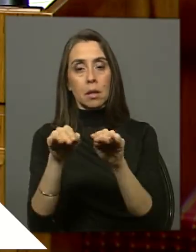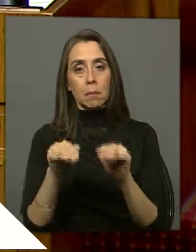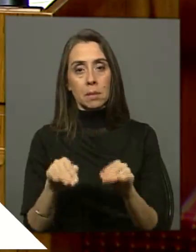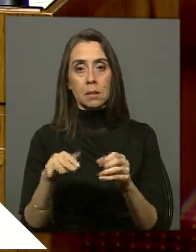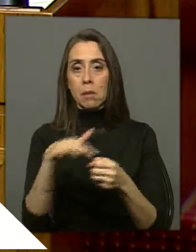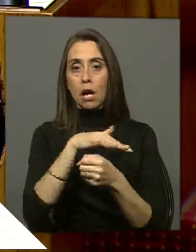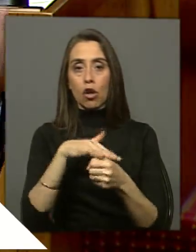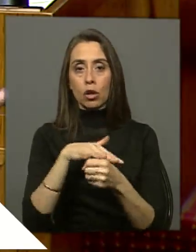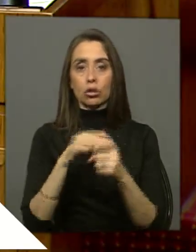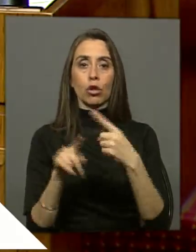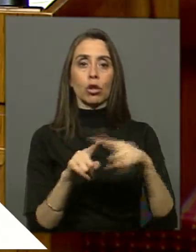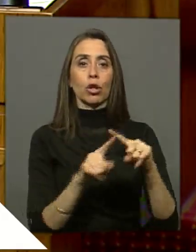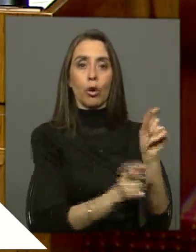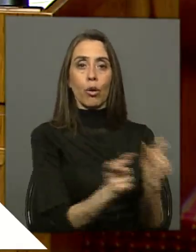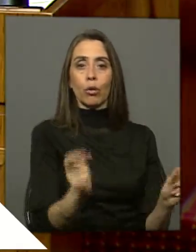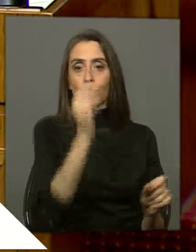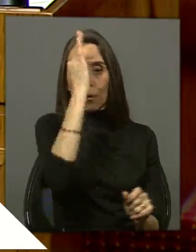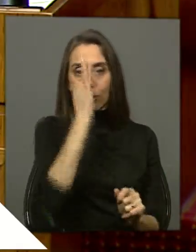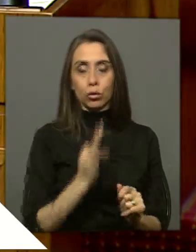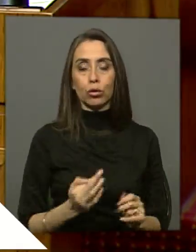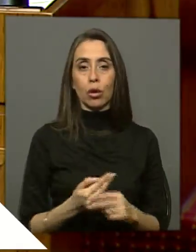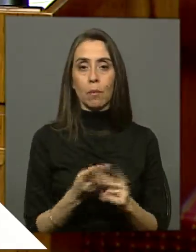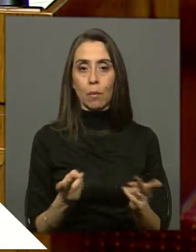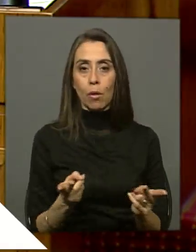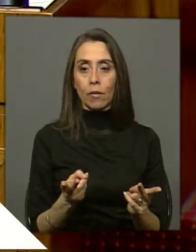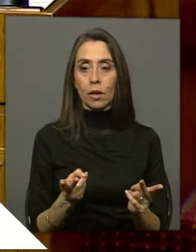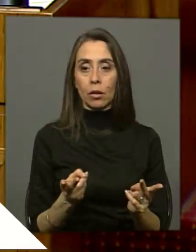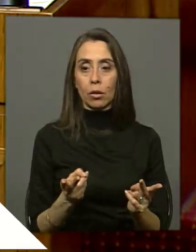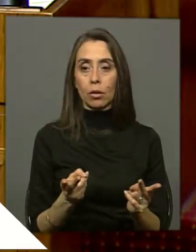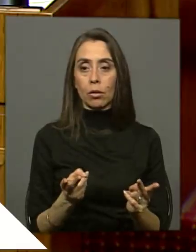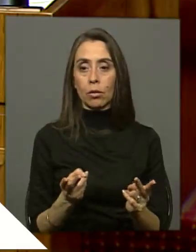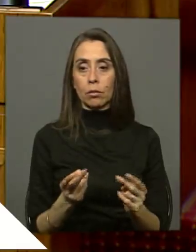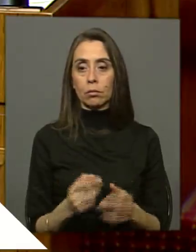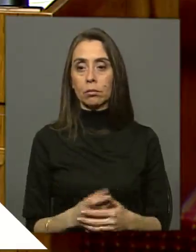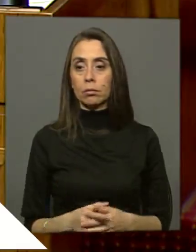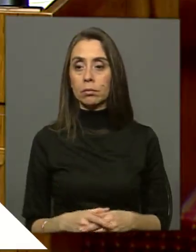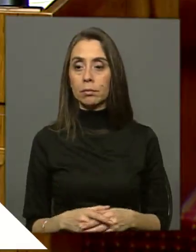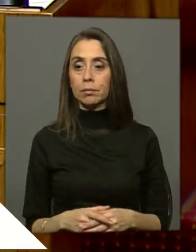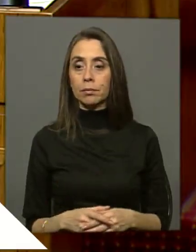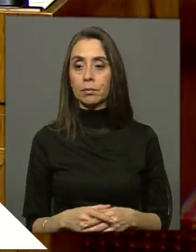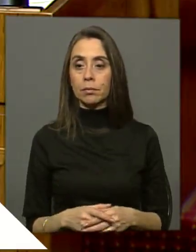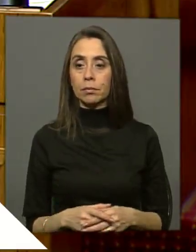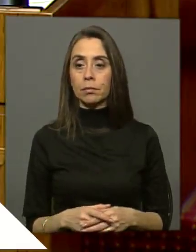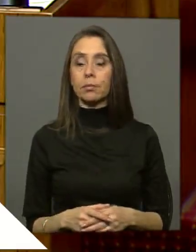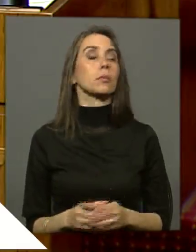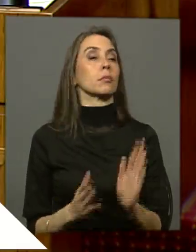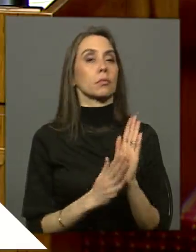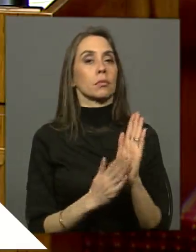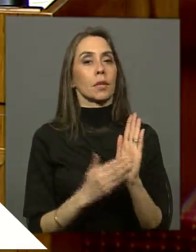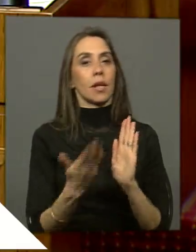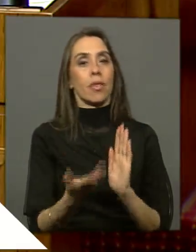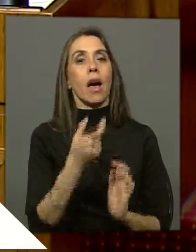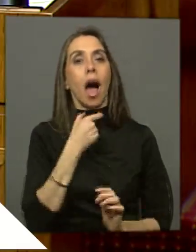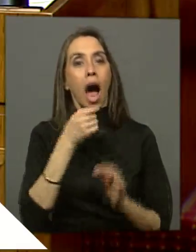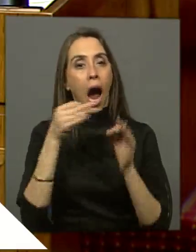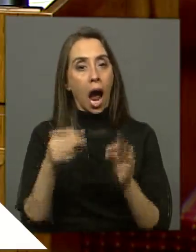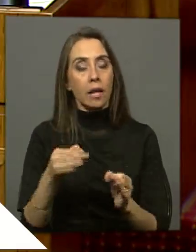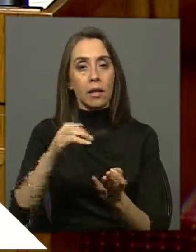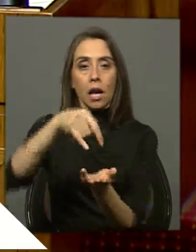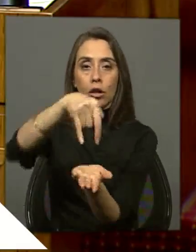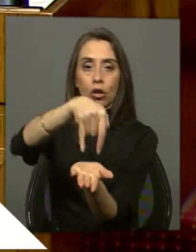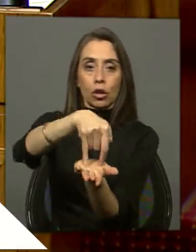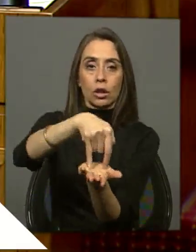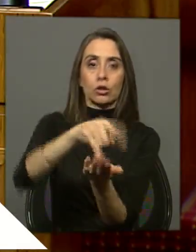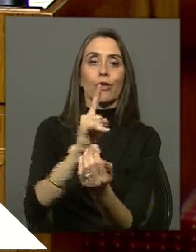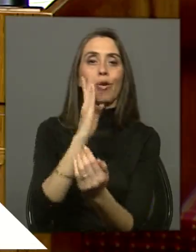condiciones que el resto de los funcionarios públicos. Y en ese plano da garantías de que el Congreso no quiere